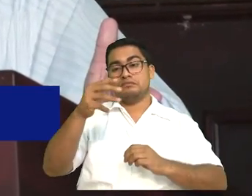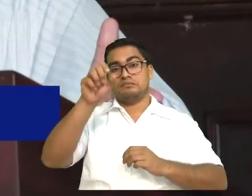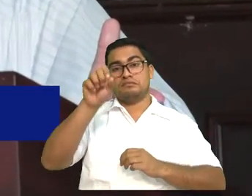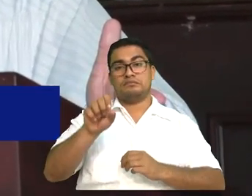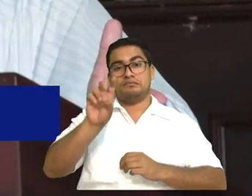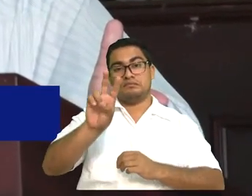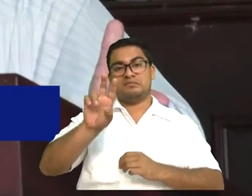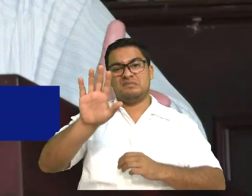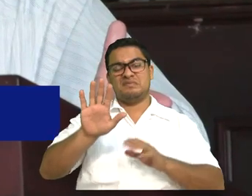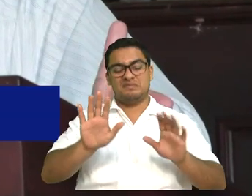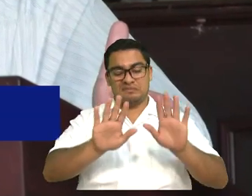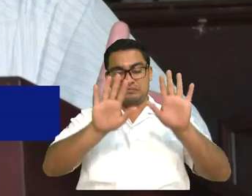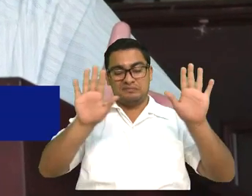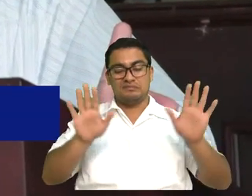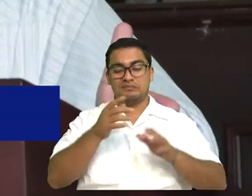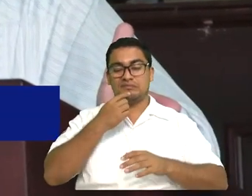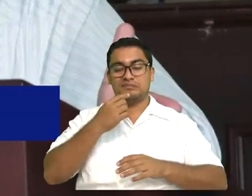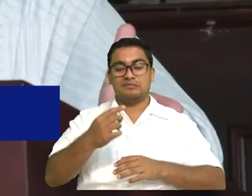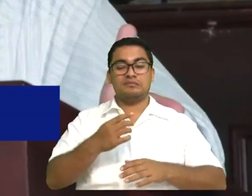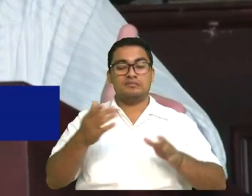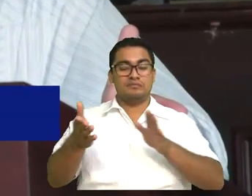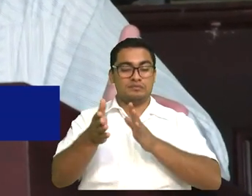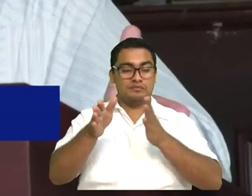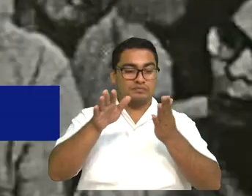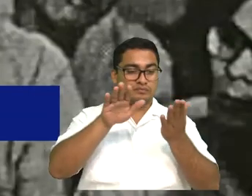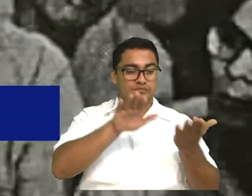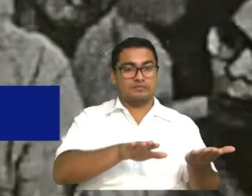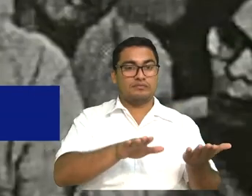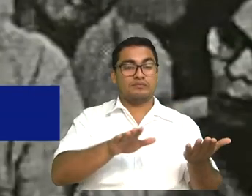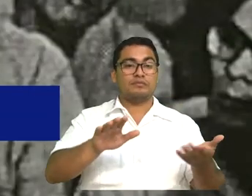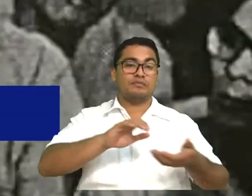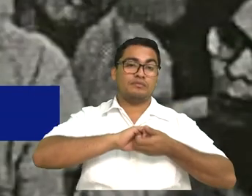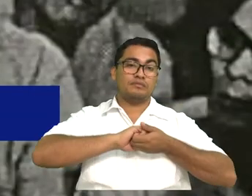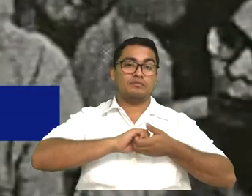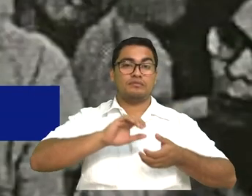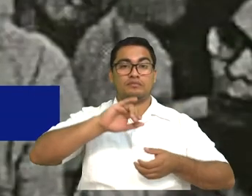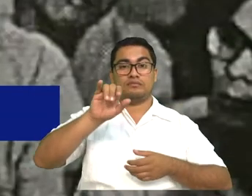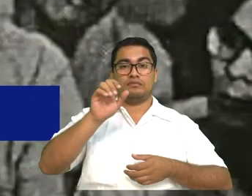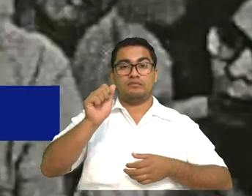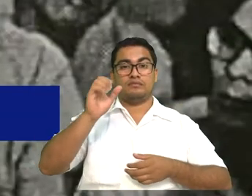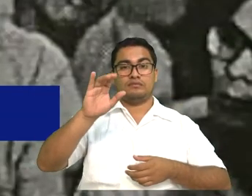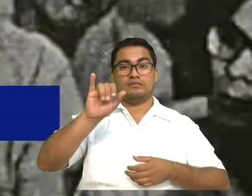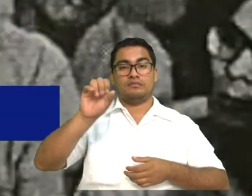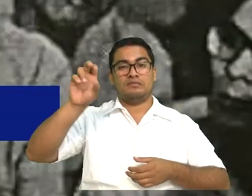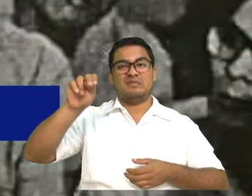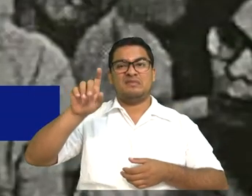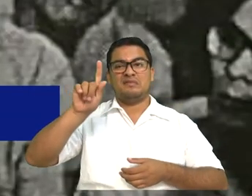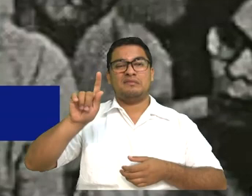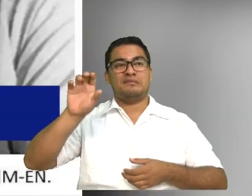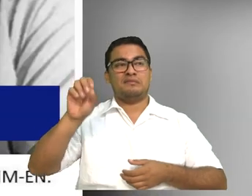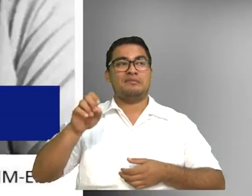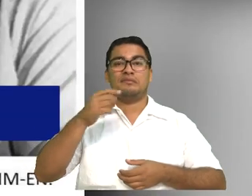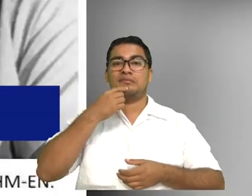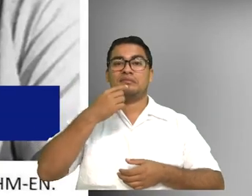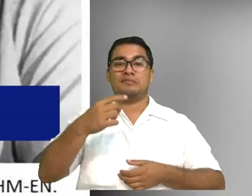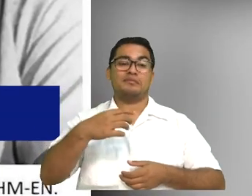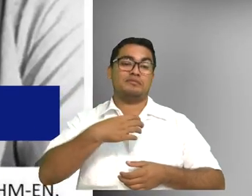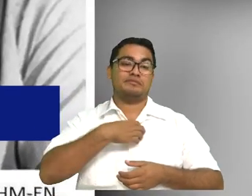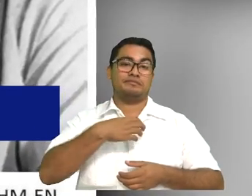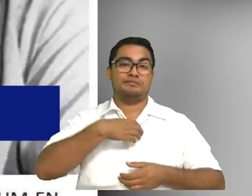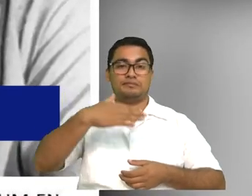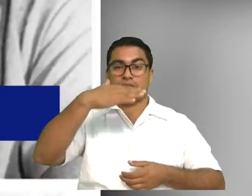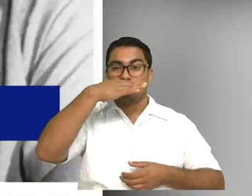de la mañana de este 2 de abril pasó a otro plano de vida el compañero Jacinto Suárez Espinosa, militante histórico